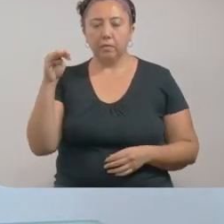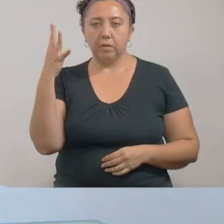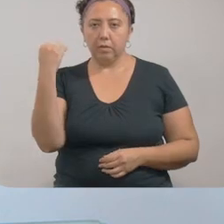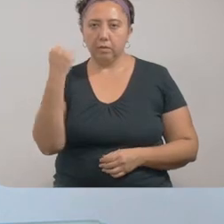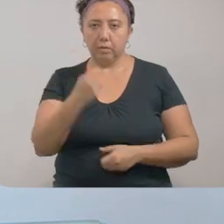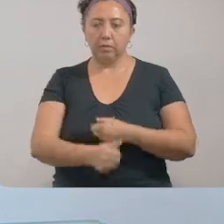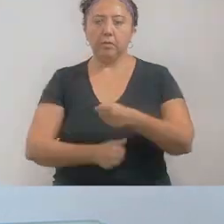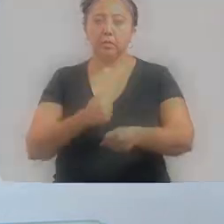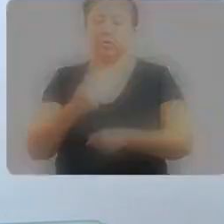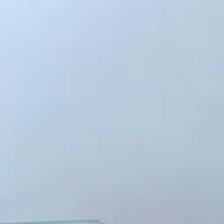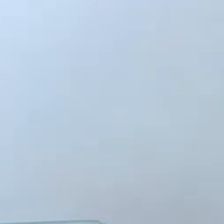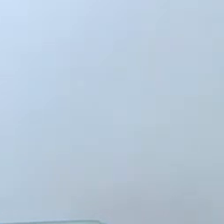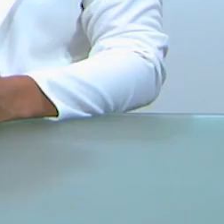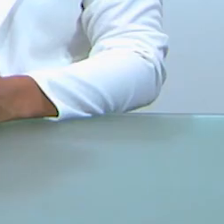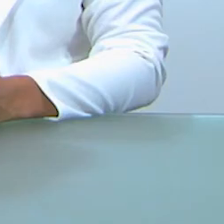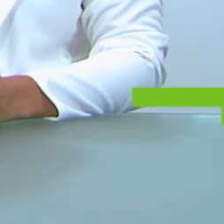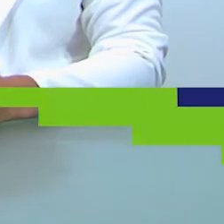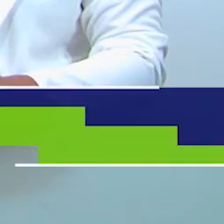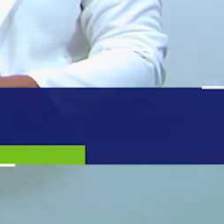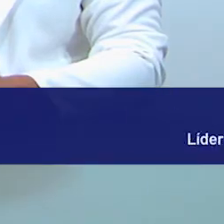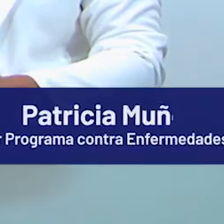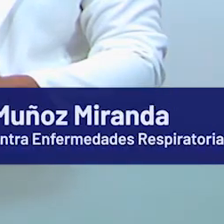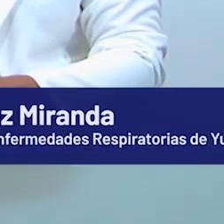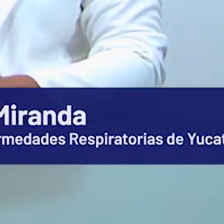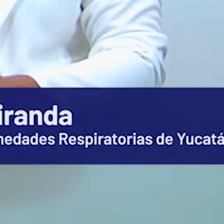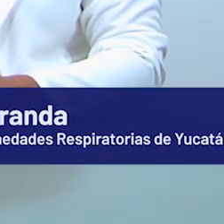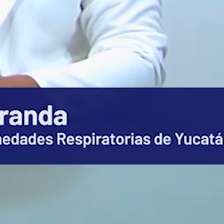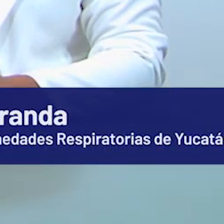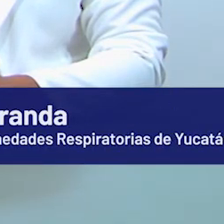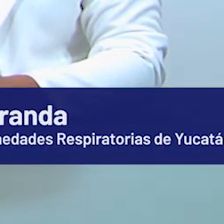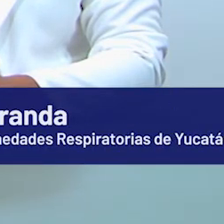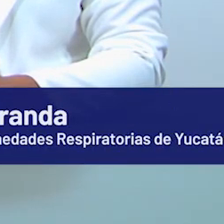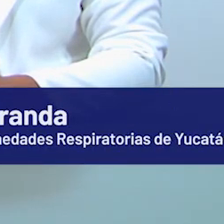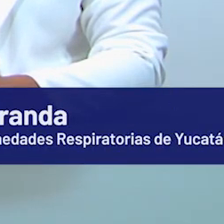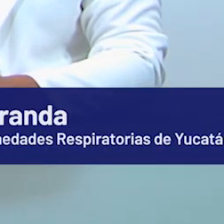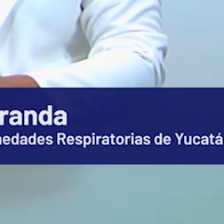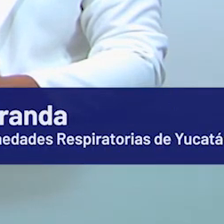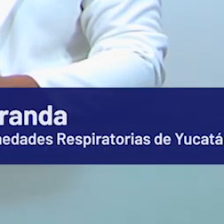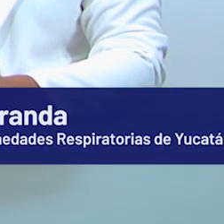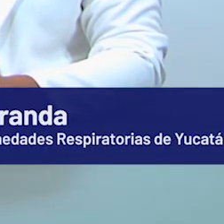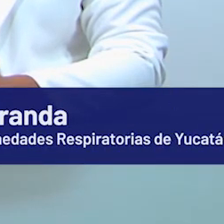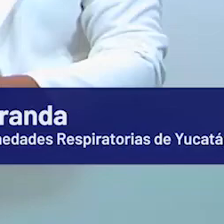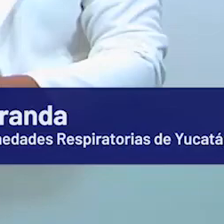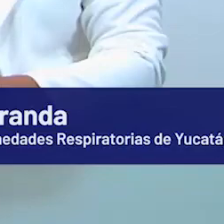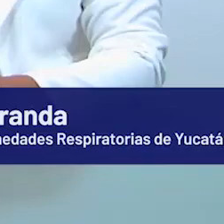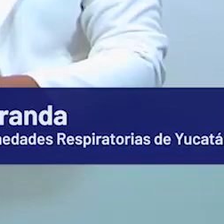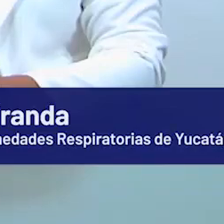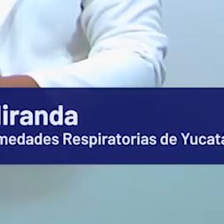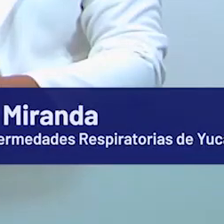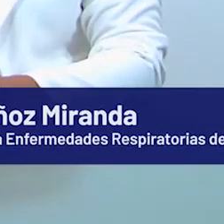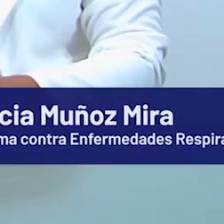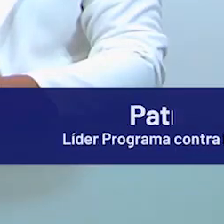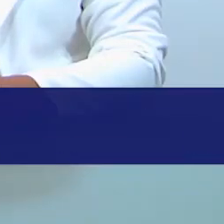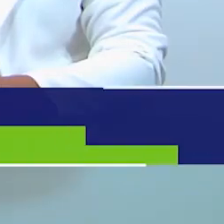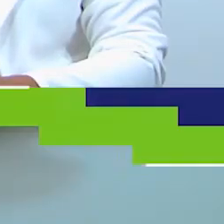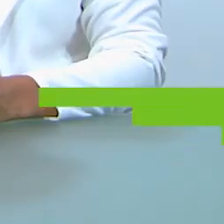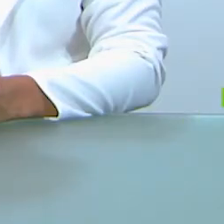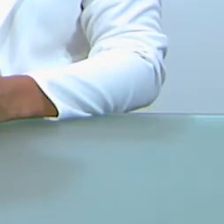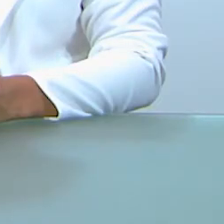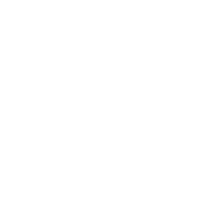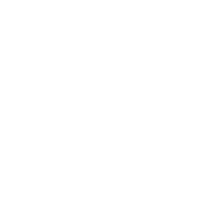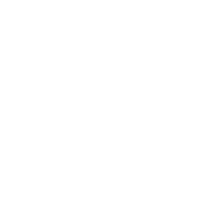99 años este es el reporte por el día de hoy doctora gracias estaremos actualizando la información todos los días por este mismo medio muchas